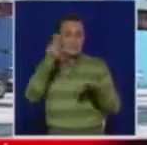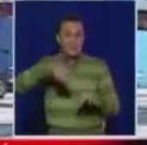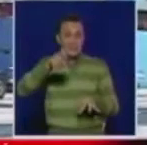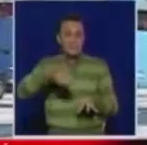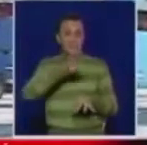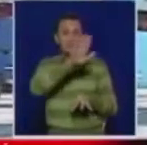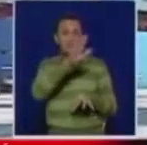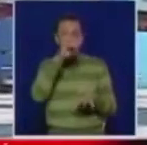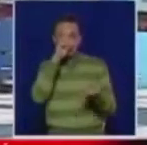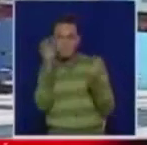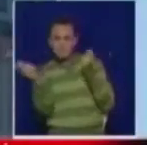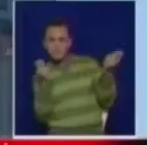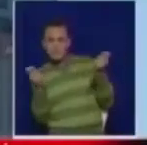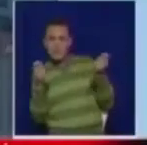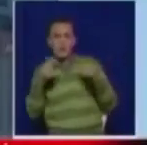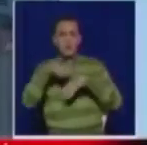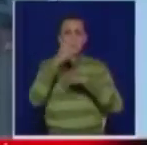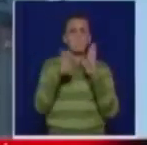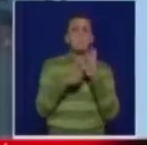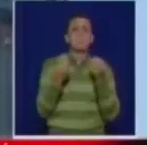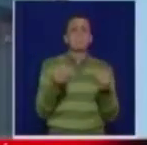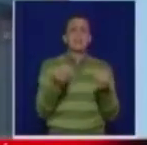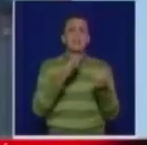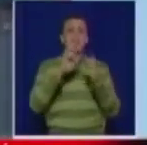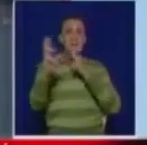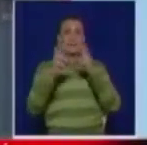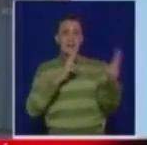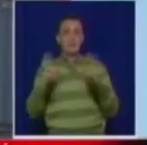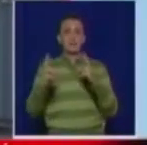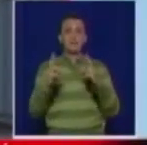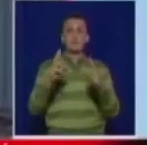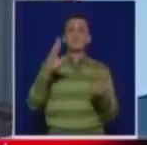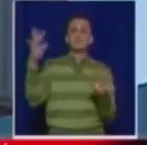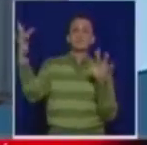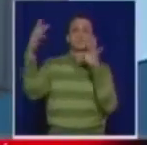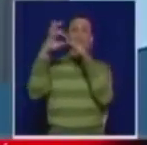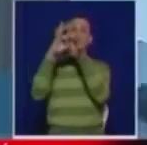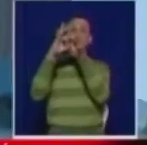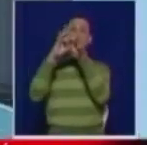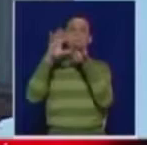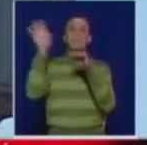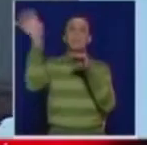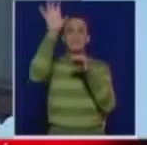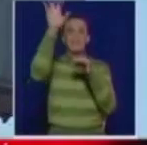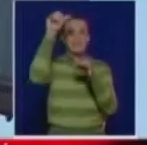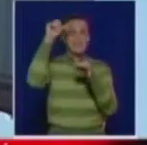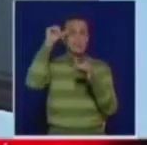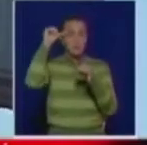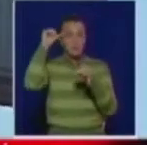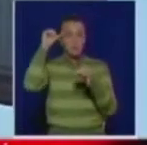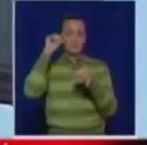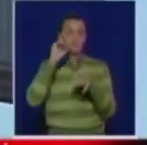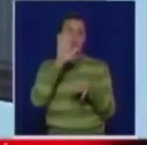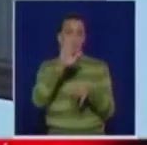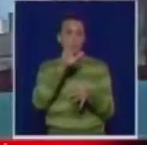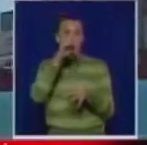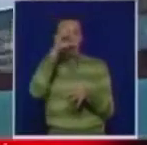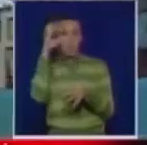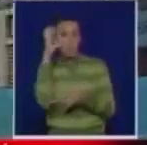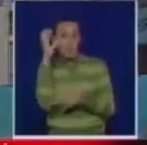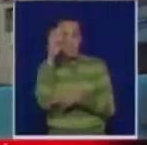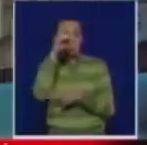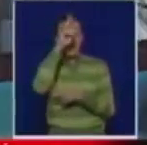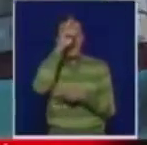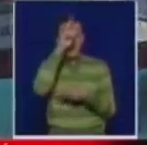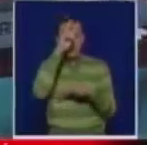estrategia conjunta para proyectar relaciones comerciales en bloque con Asia. Colombia, Perú, México y Chile conforman un mercado de